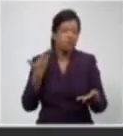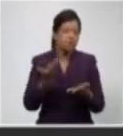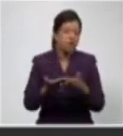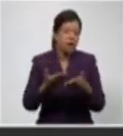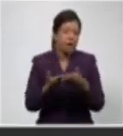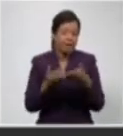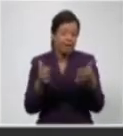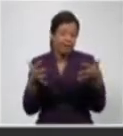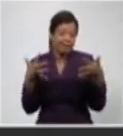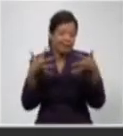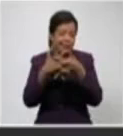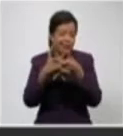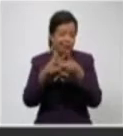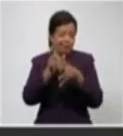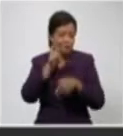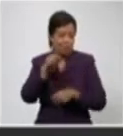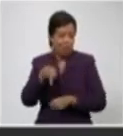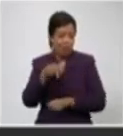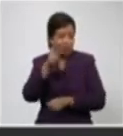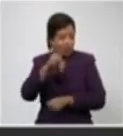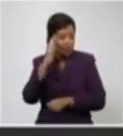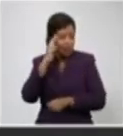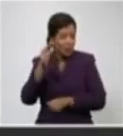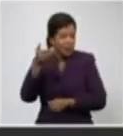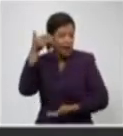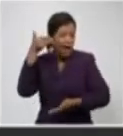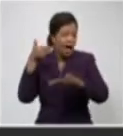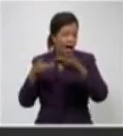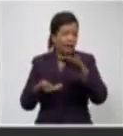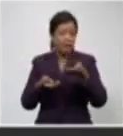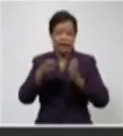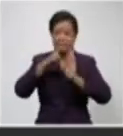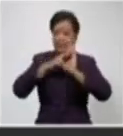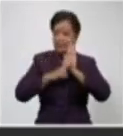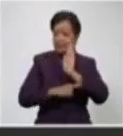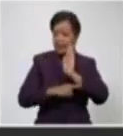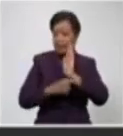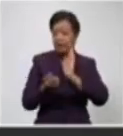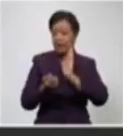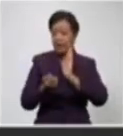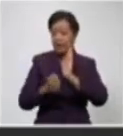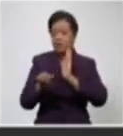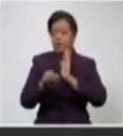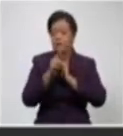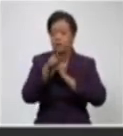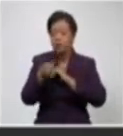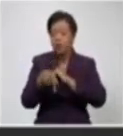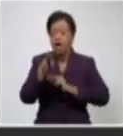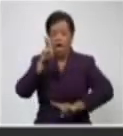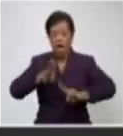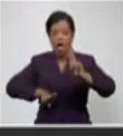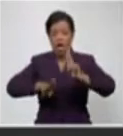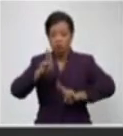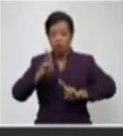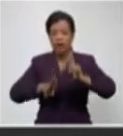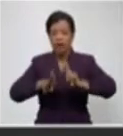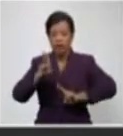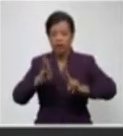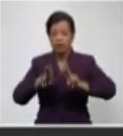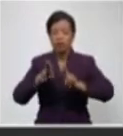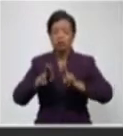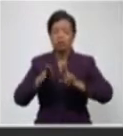vínculo. ¿Ustedes se acuerdan de aquella lista, de la lista para apoyar la dimisión del ministro, la lista de Isadora Duncan y Donald Trump?